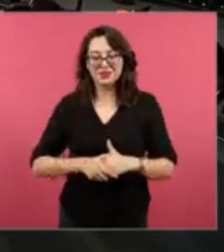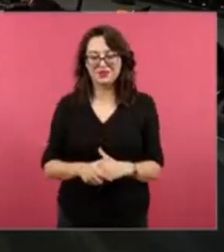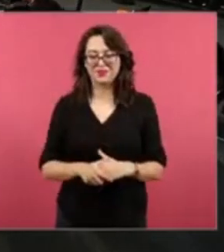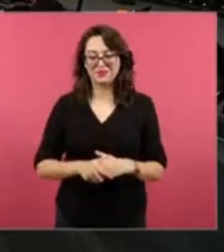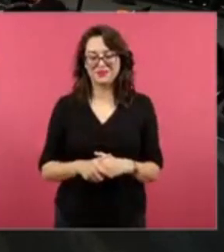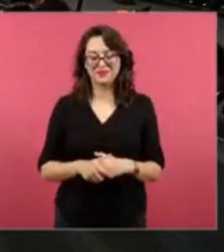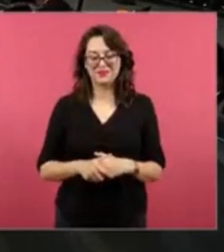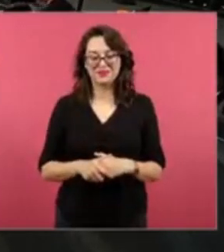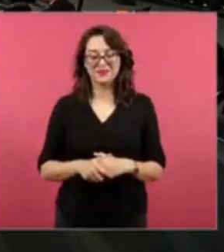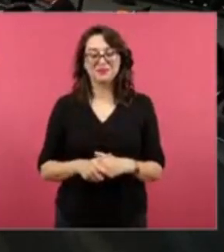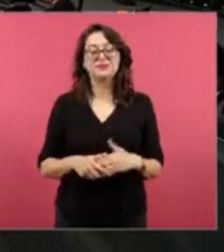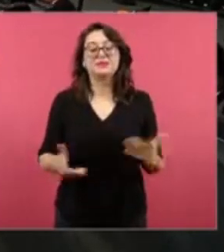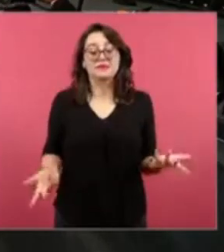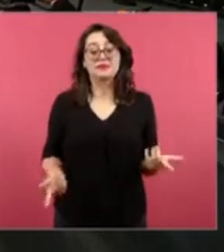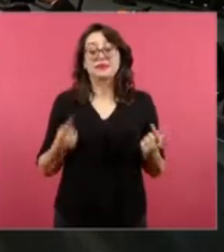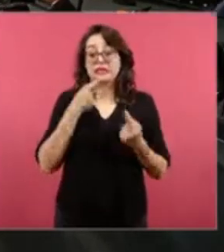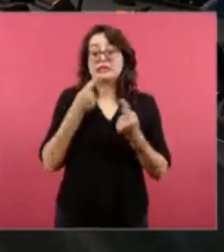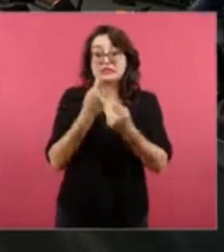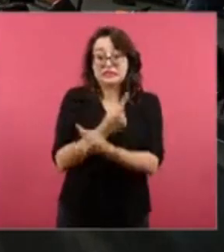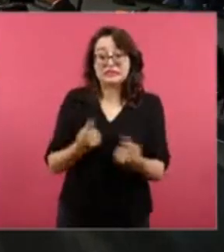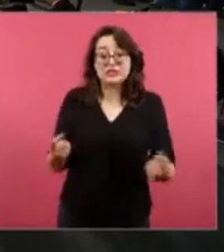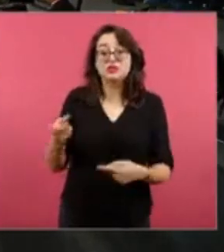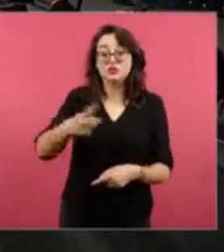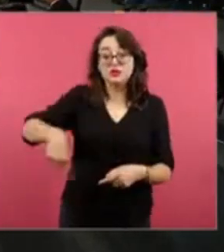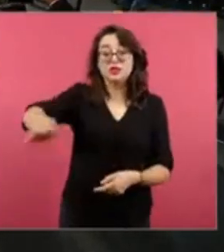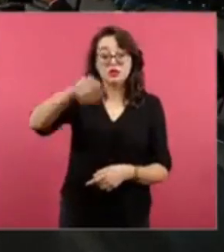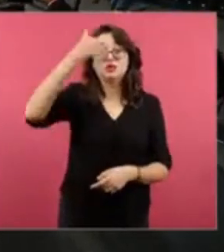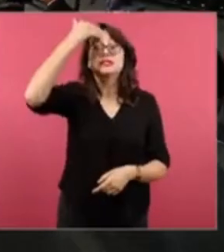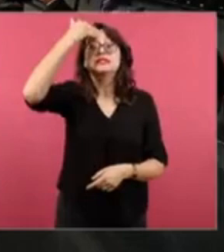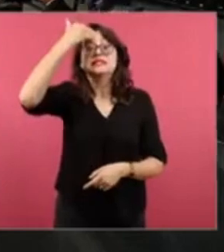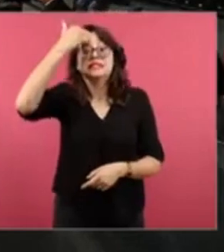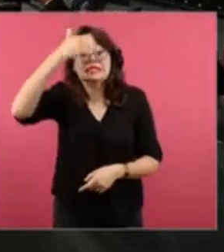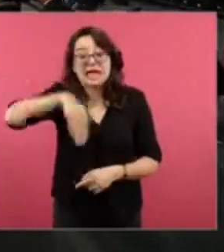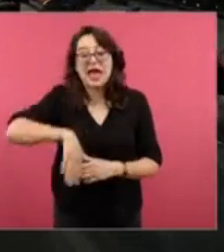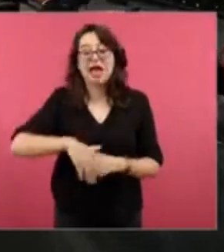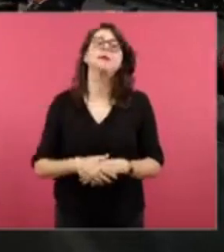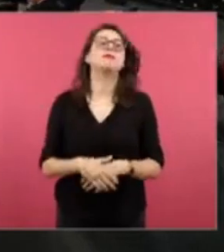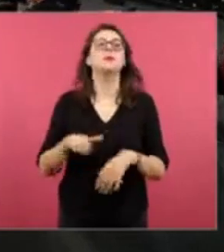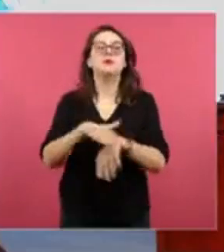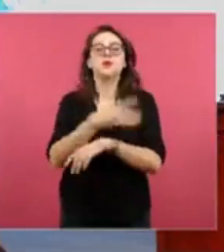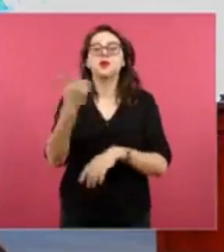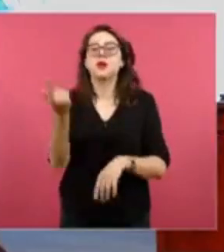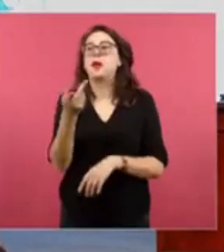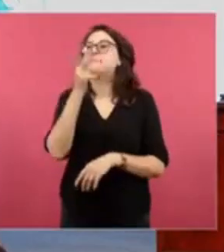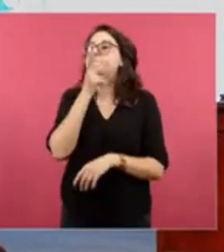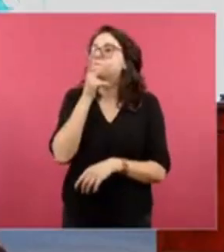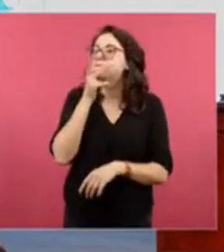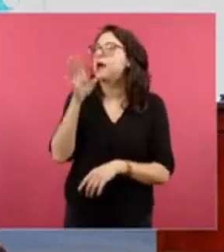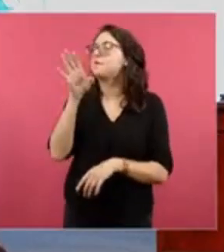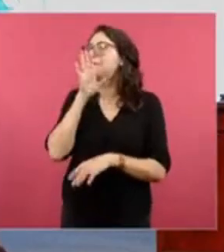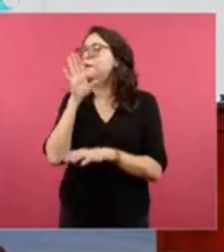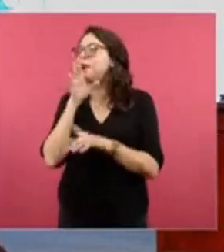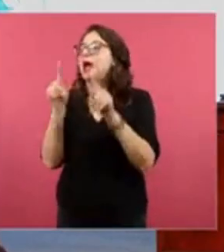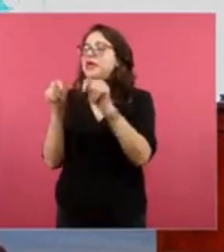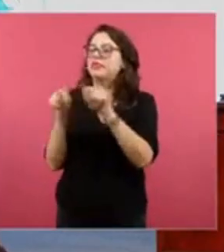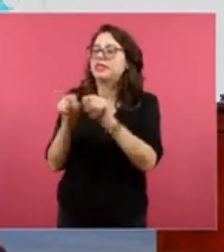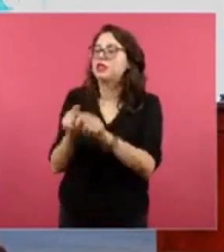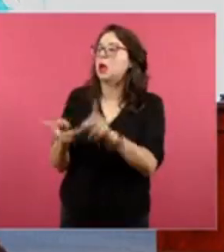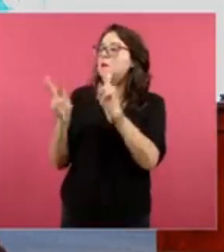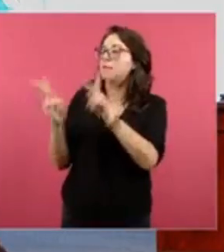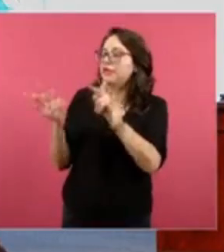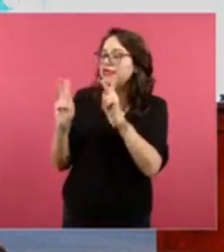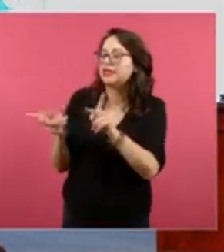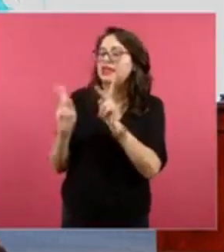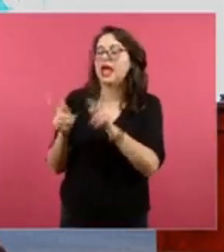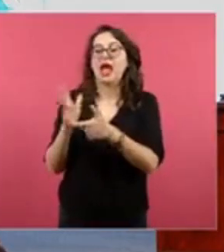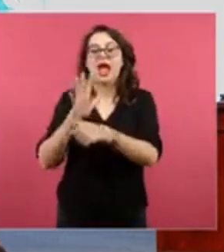identificamos los saberes previos, pues los niños saben muchas cosas. ¿Por qué? Pues porque platican con mamá, papá, el tío, hasta con el perico y con el perro,